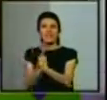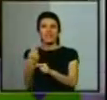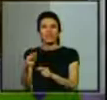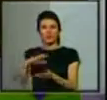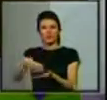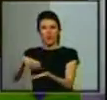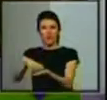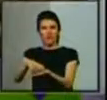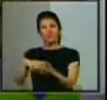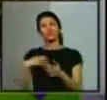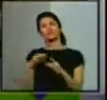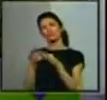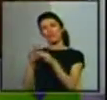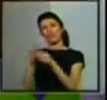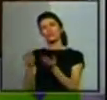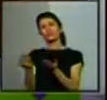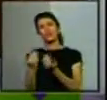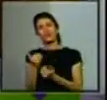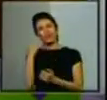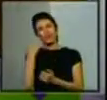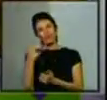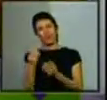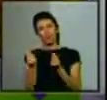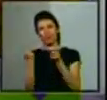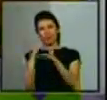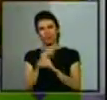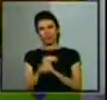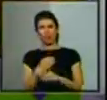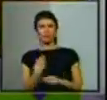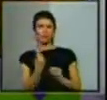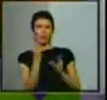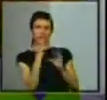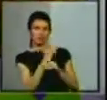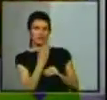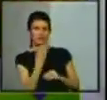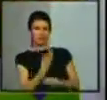por recibir el llamado de Ahora Noticias y muy buenas noches. Buenas noches, Soledad. Gracias.